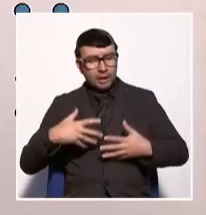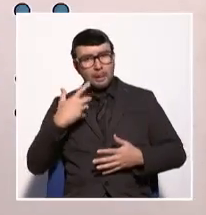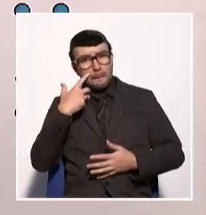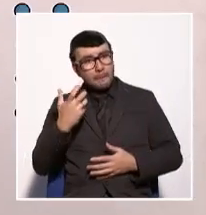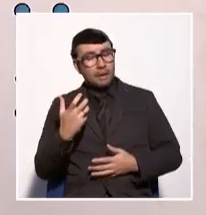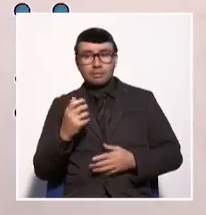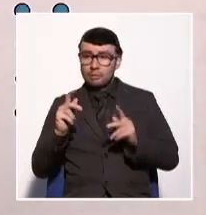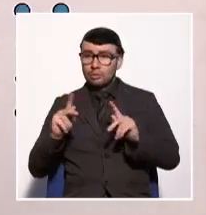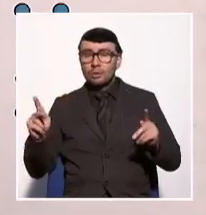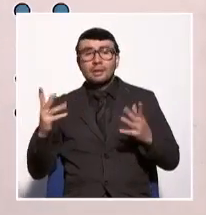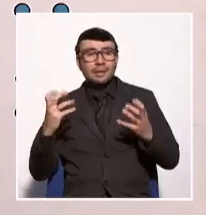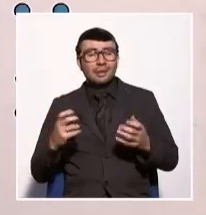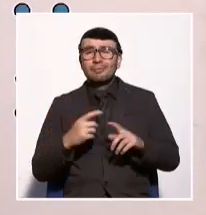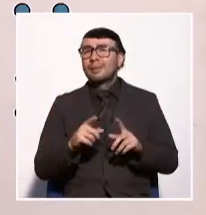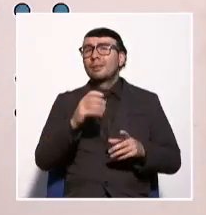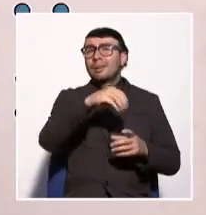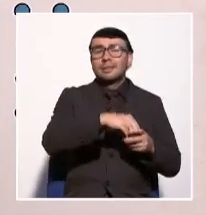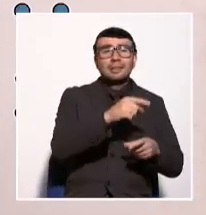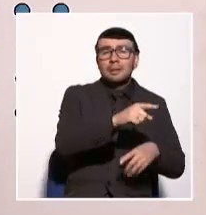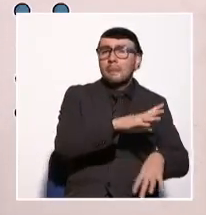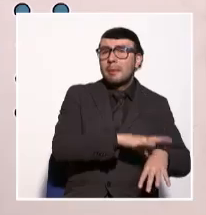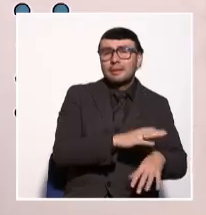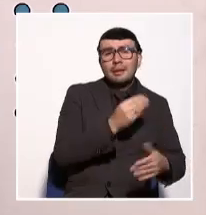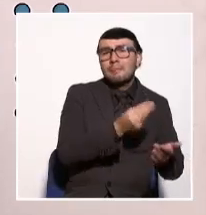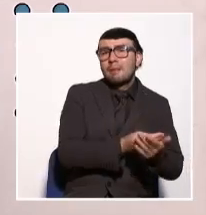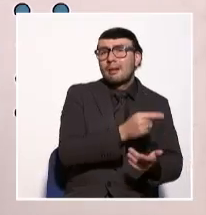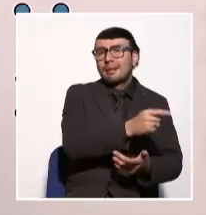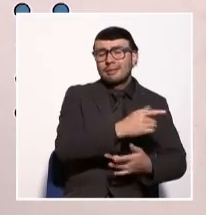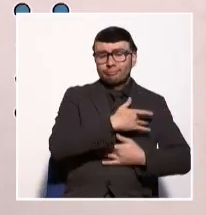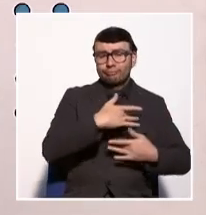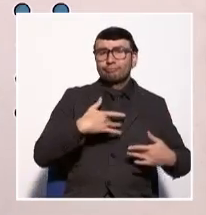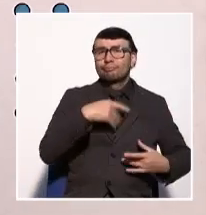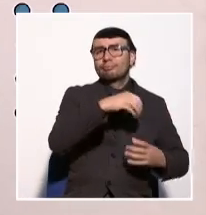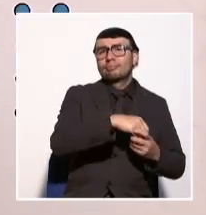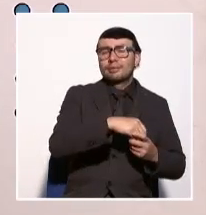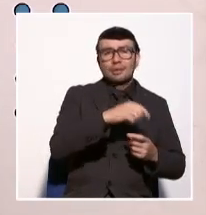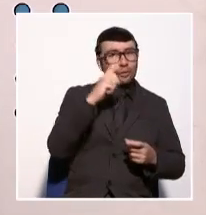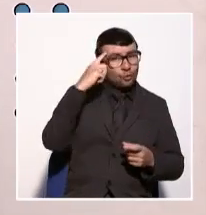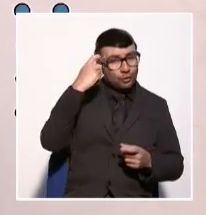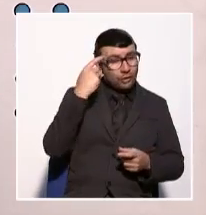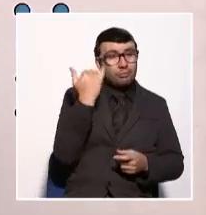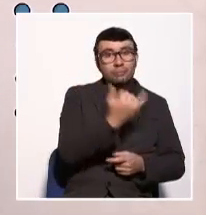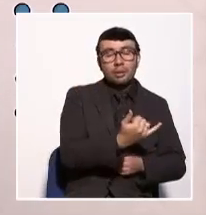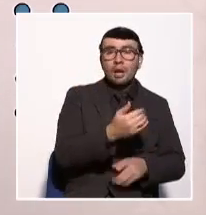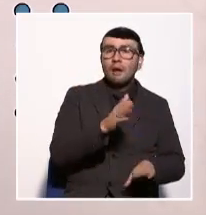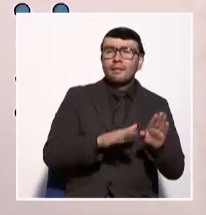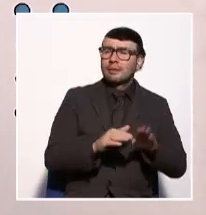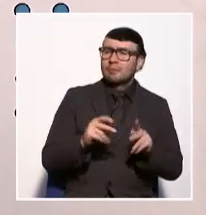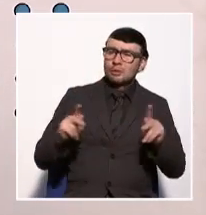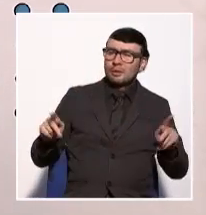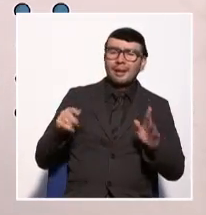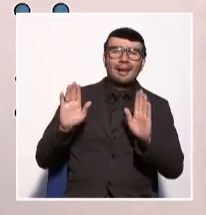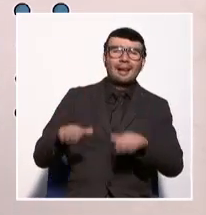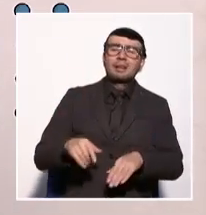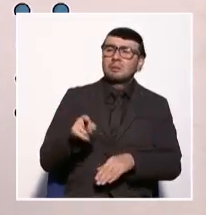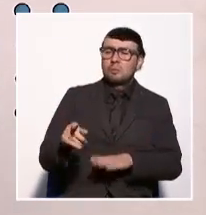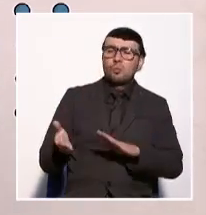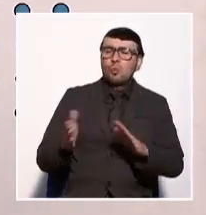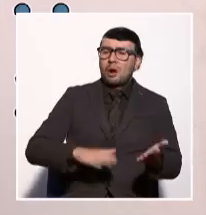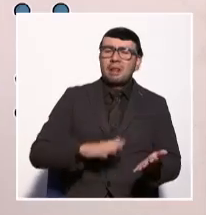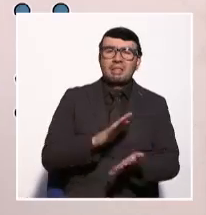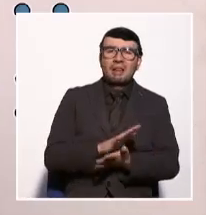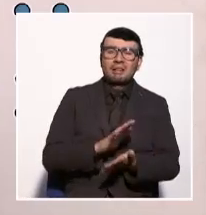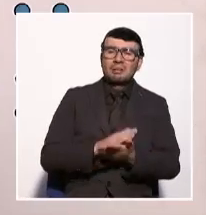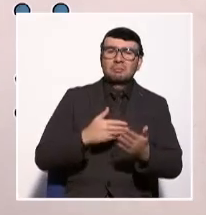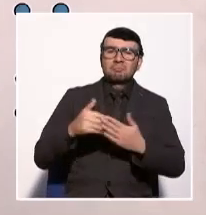espera mientras que con la medicina muestra con la dps hasta dejan morir la gente no estoy exagerando hasta dejar